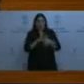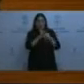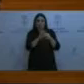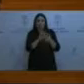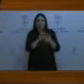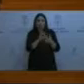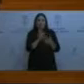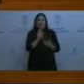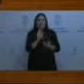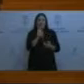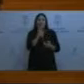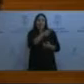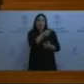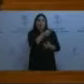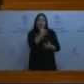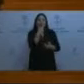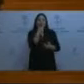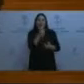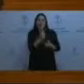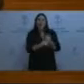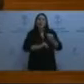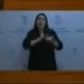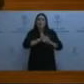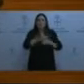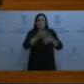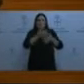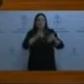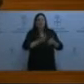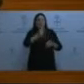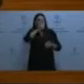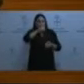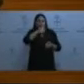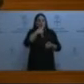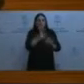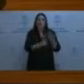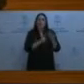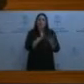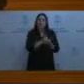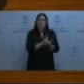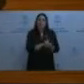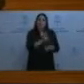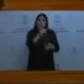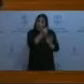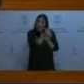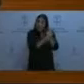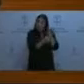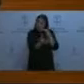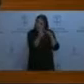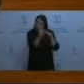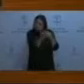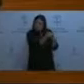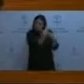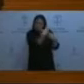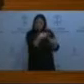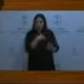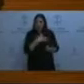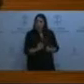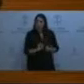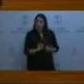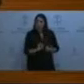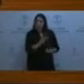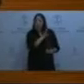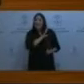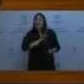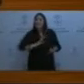que se estaban aplicando correctamente. Y hoy ha vuelto a insistir en ello. ¿Nos puede facilitar hoy datos concretos? ¿Qué porcentaje de interinos